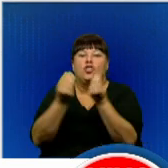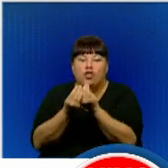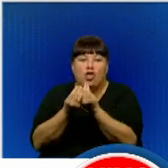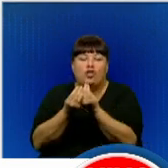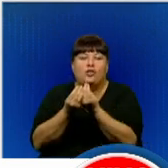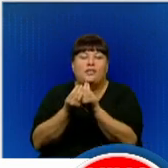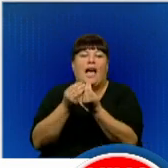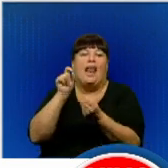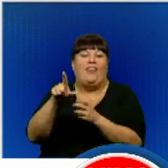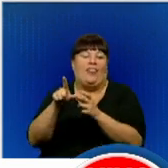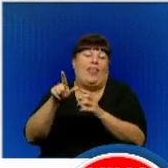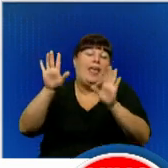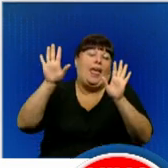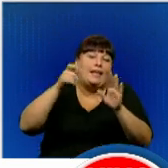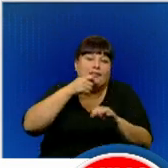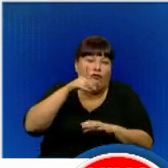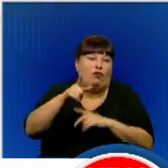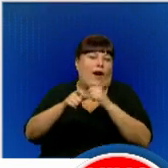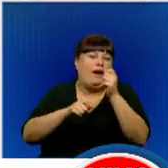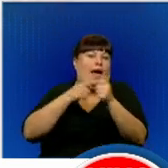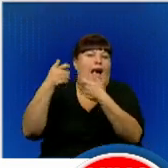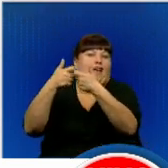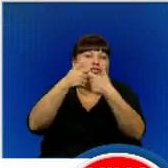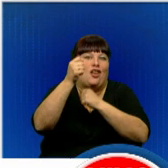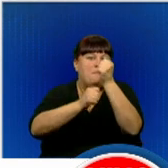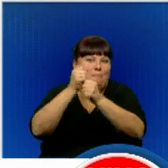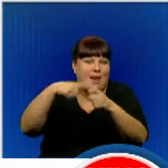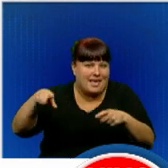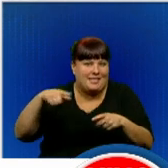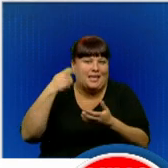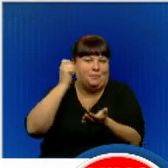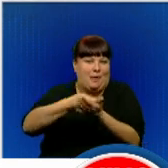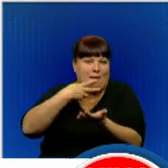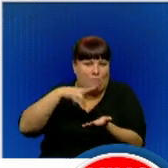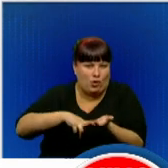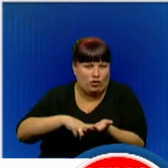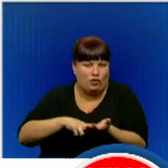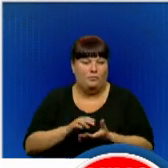las hipotéticas sociedades que estarían alcanzadas